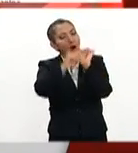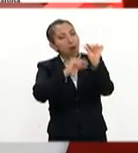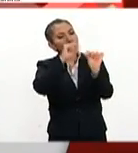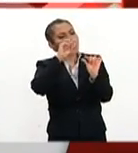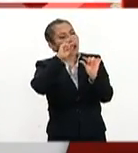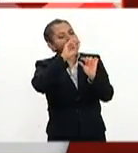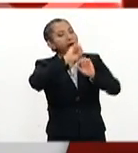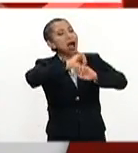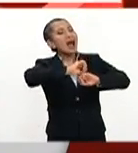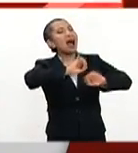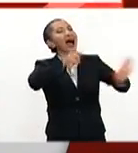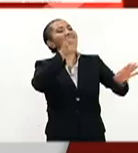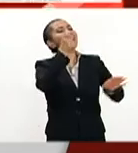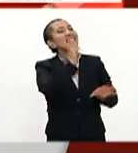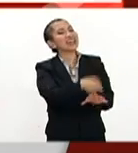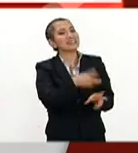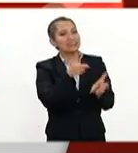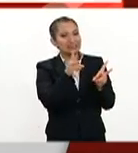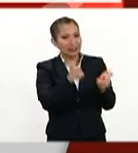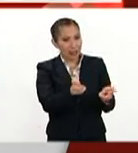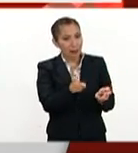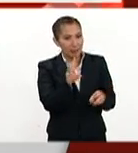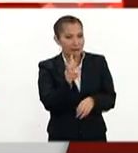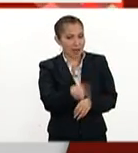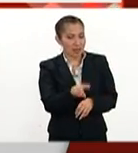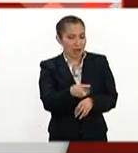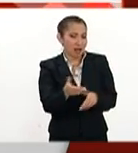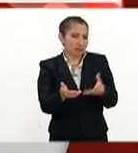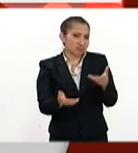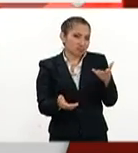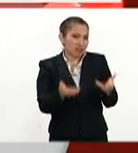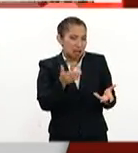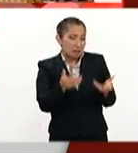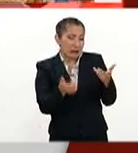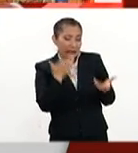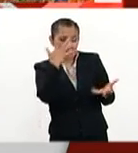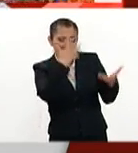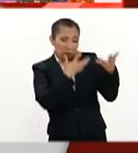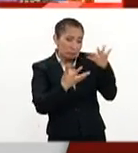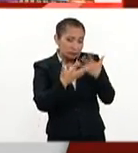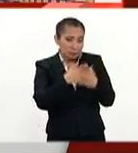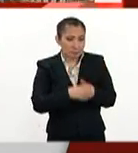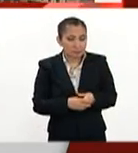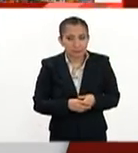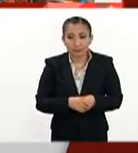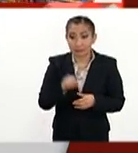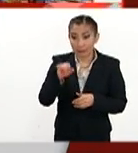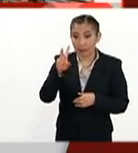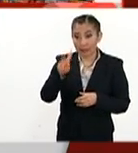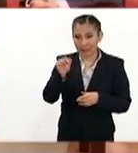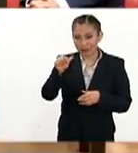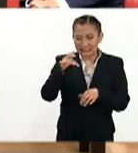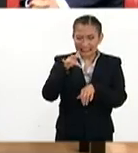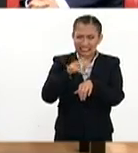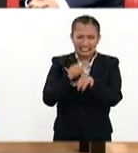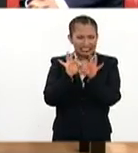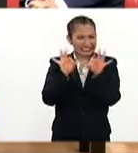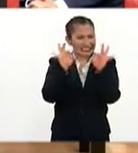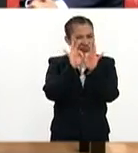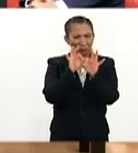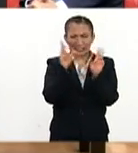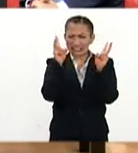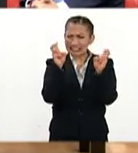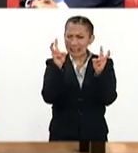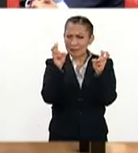vaya esclareciendo, ¿no?, todos estos temas que realmente a veces pues nos confunden, claro, a todos. Claro, ¿no? Así es, Laura, tú has tocado un punto muy,